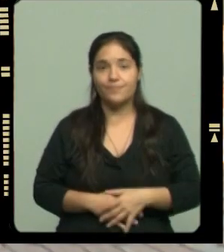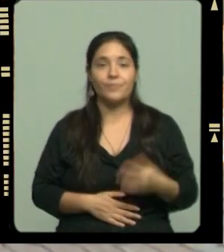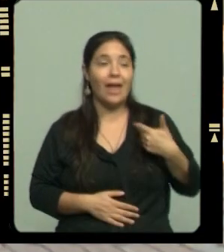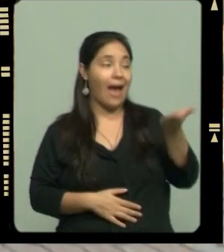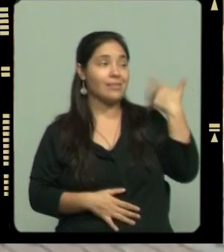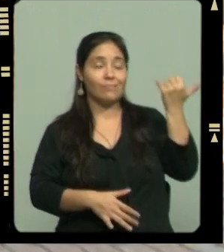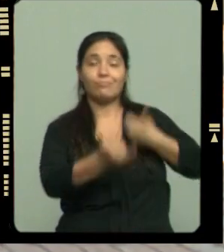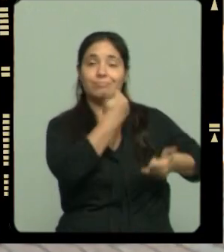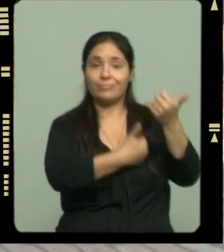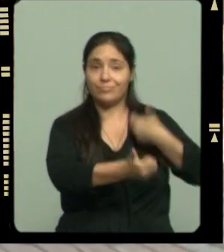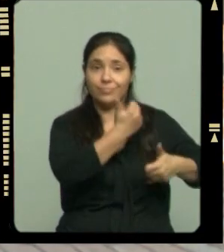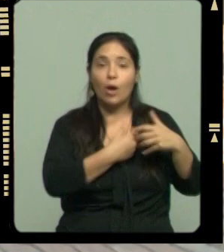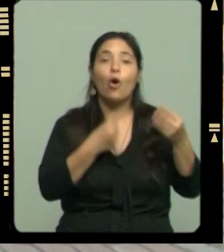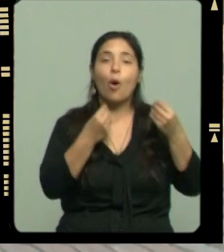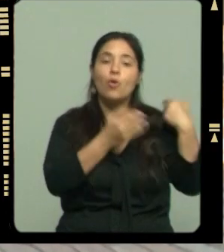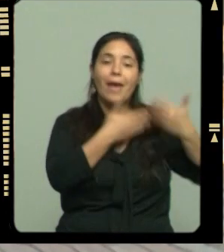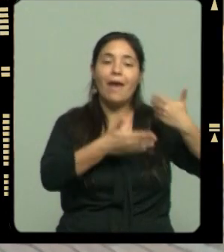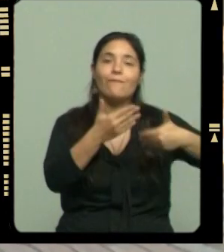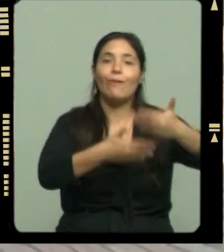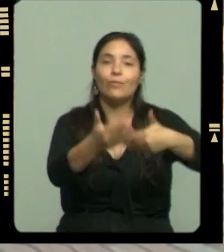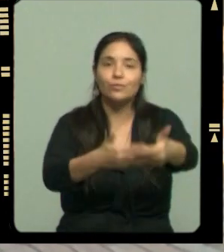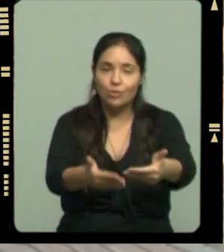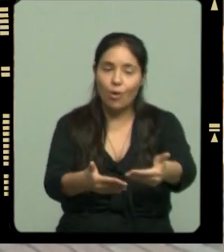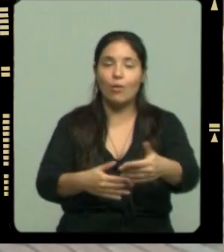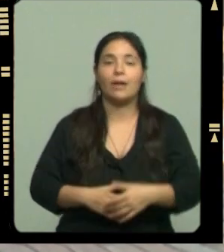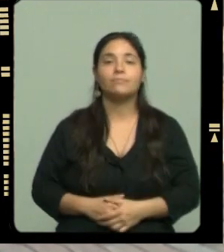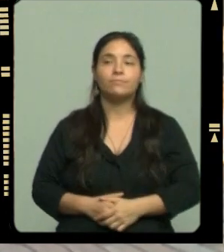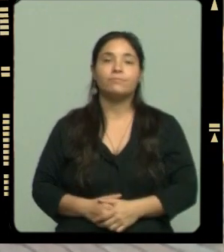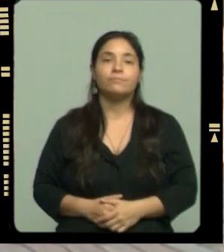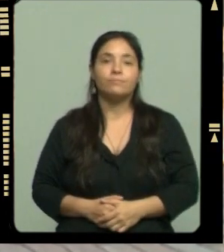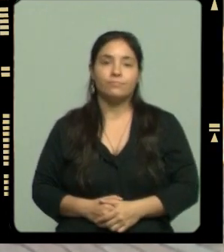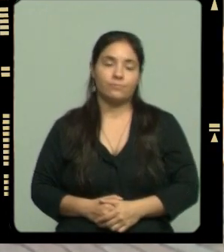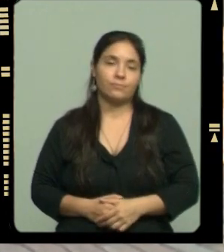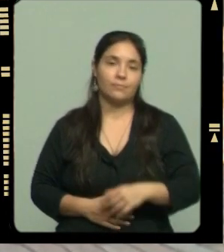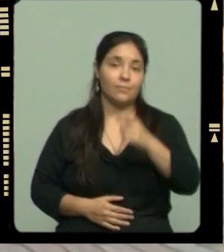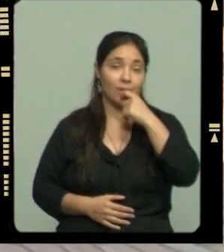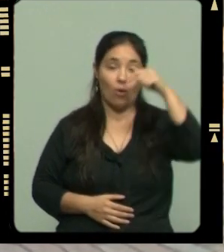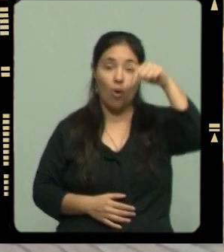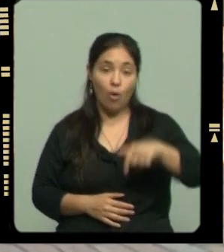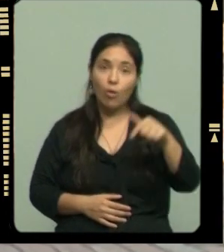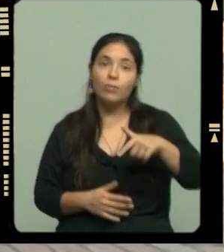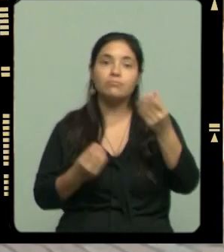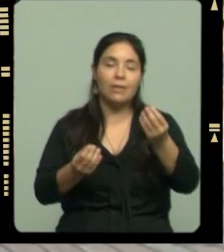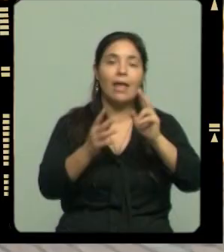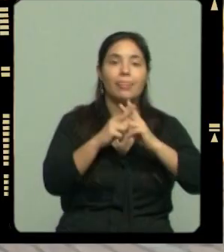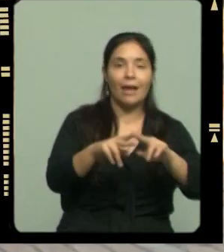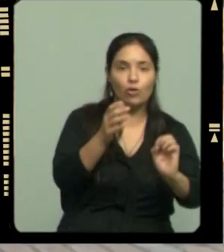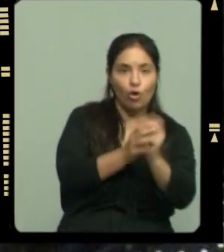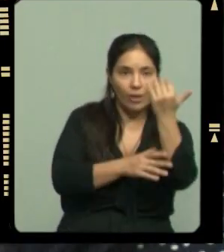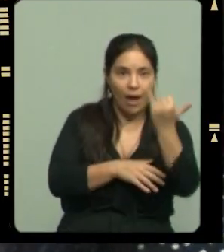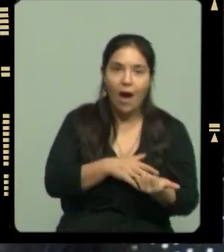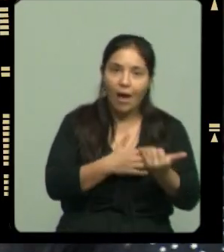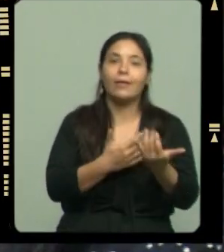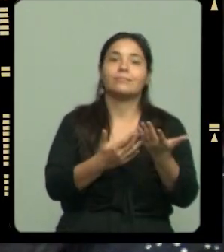Estábamos hablando en el bloque anterior de cómo va evolucionando todo, ¿no? Y esa exigencia que hay para hoy en día más que nunca, ¿no? Con la tecnología